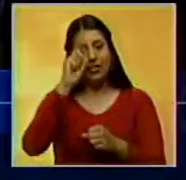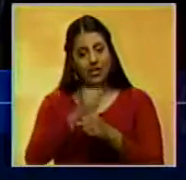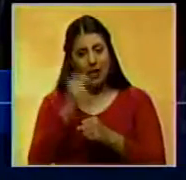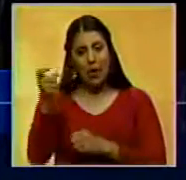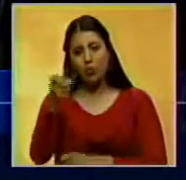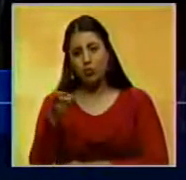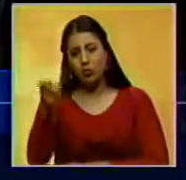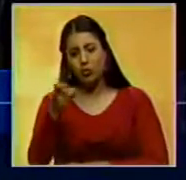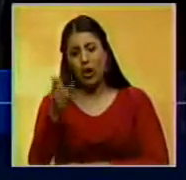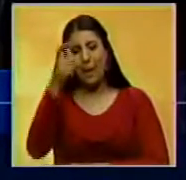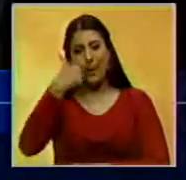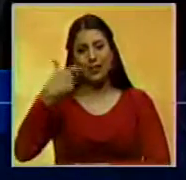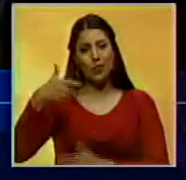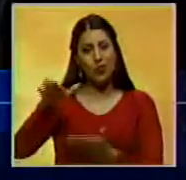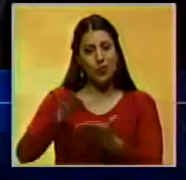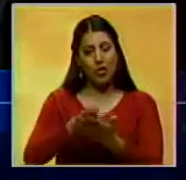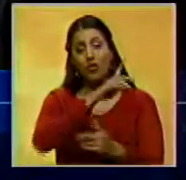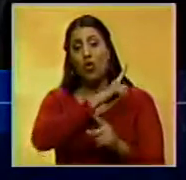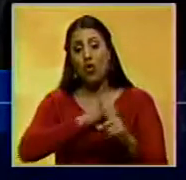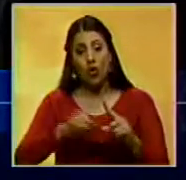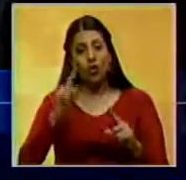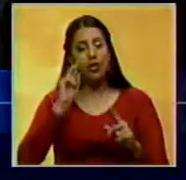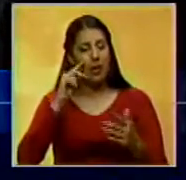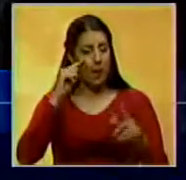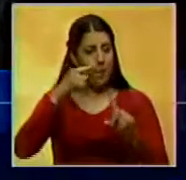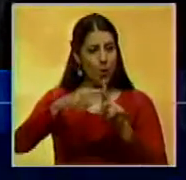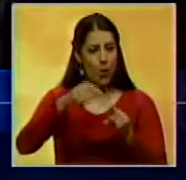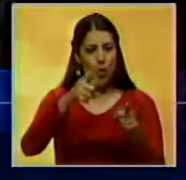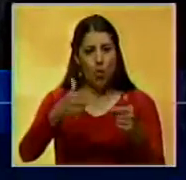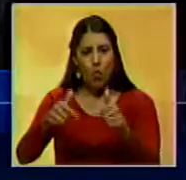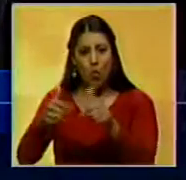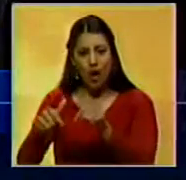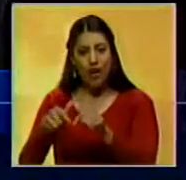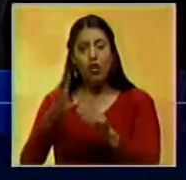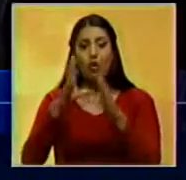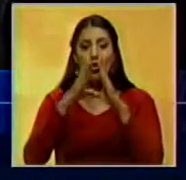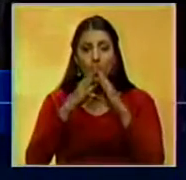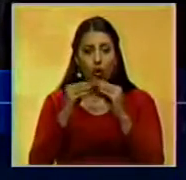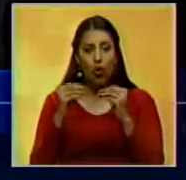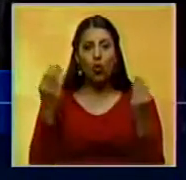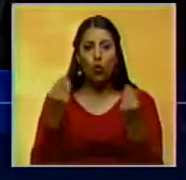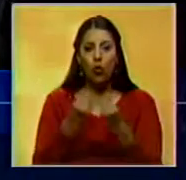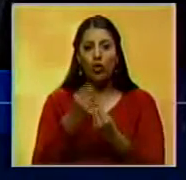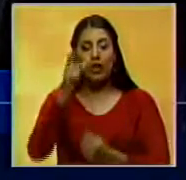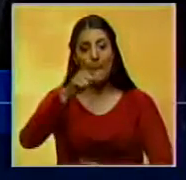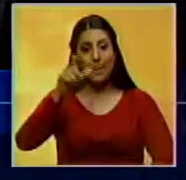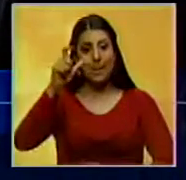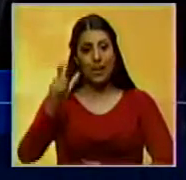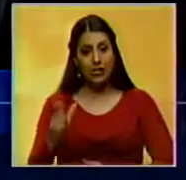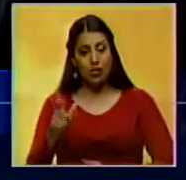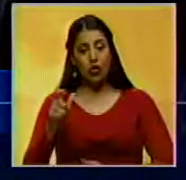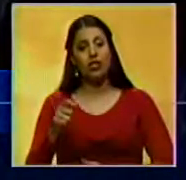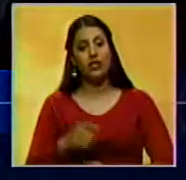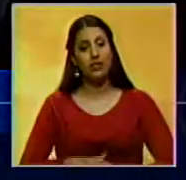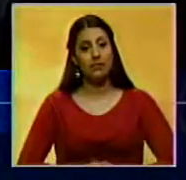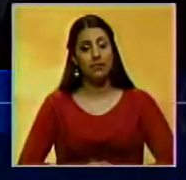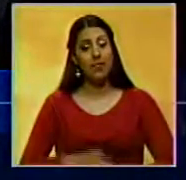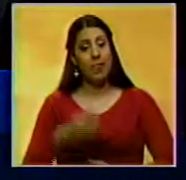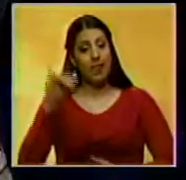de búsqueda de los cadáveres, así como también el reconocimiento de la zona. Todo esto en conjunto con funcionarios del INAC.